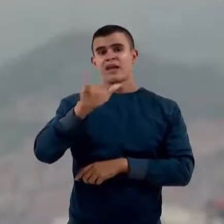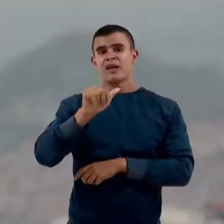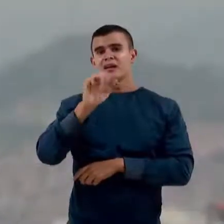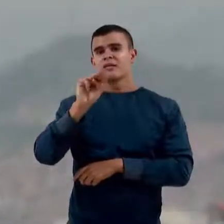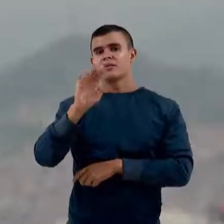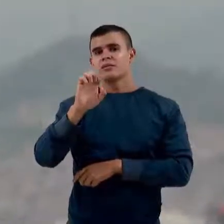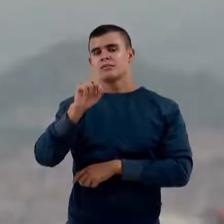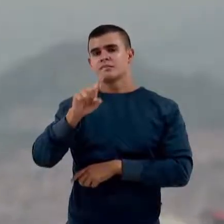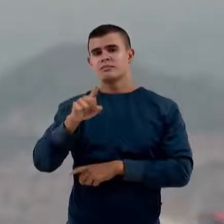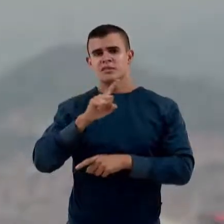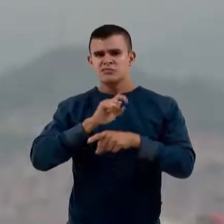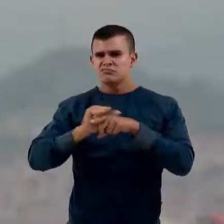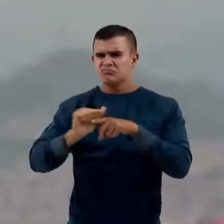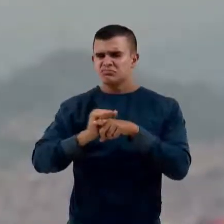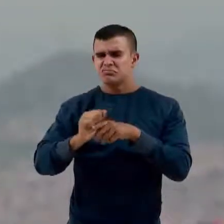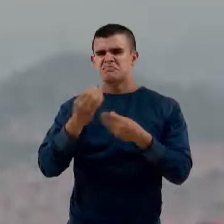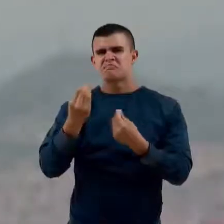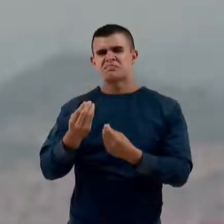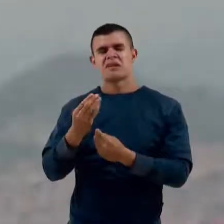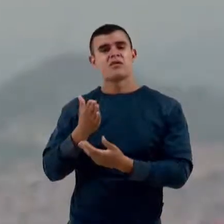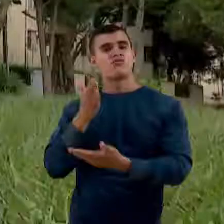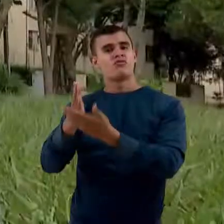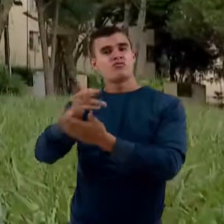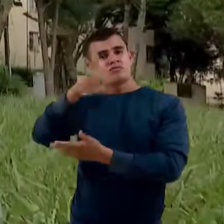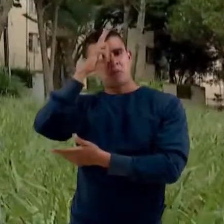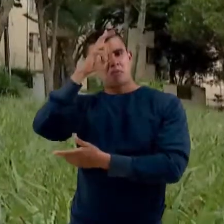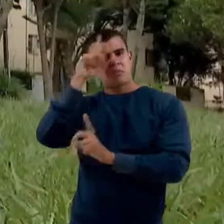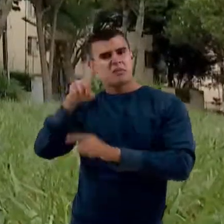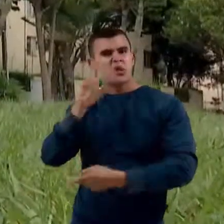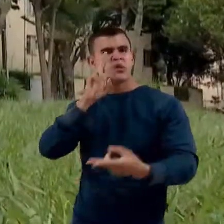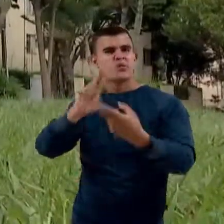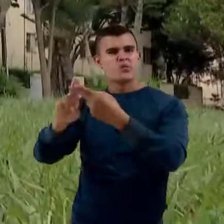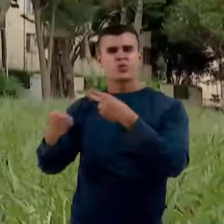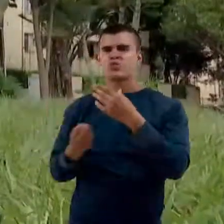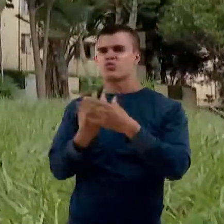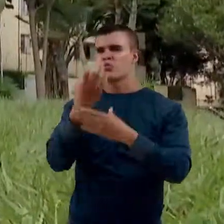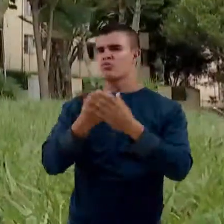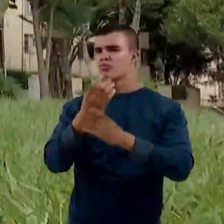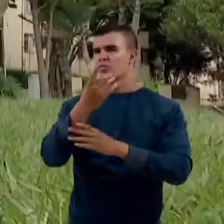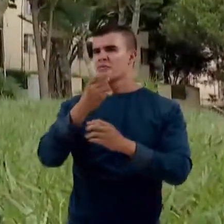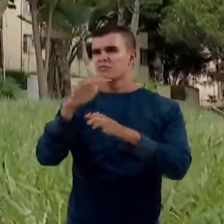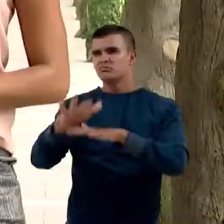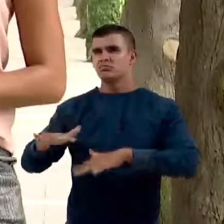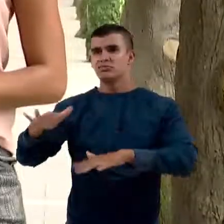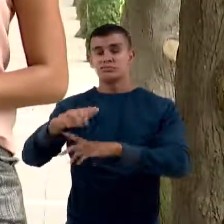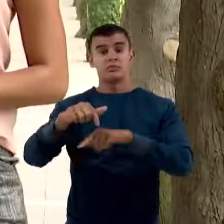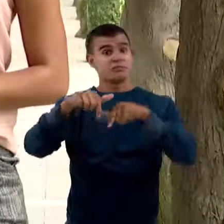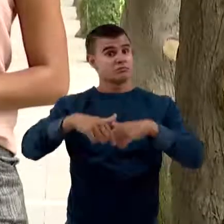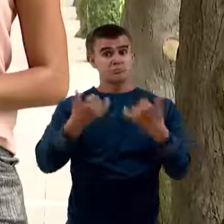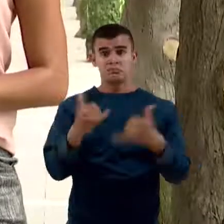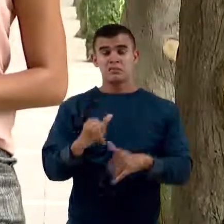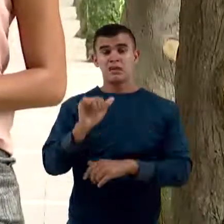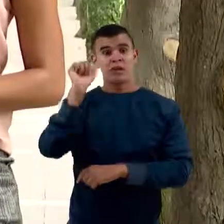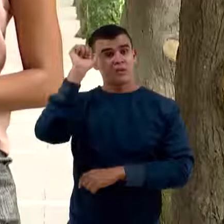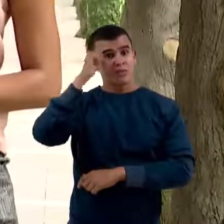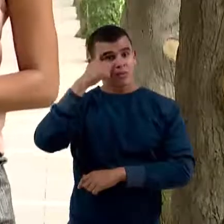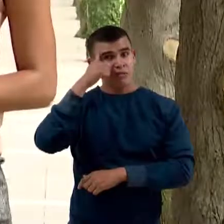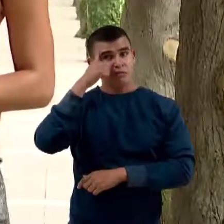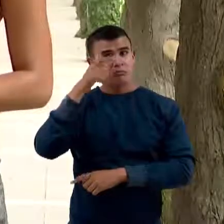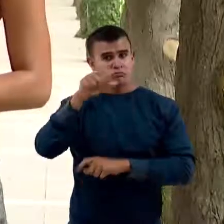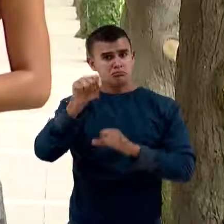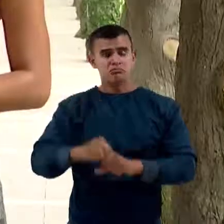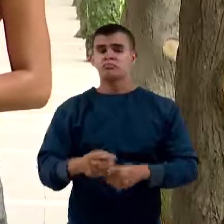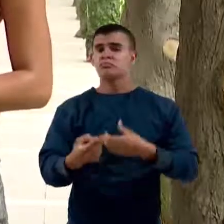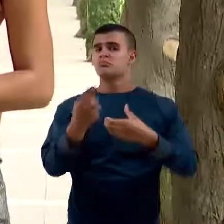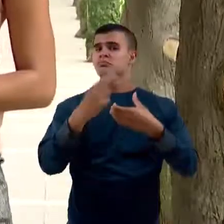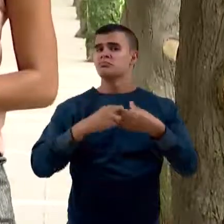Germán Gámez se prepara para participar en la Maratón de Lima, Perú y conocer nuevos paisajes. Así finalizamos el capítulo de hoy.